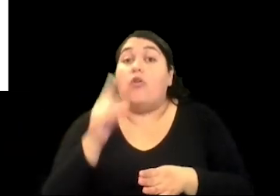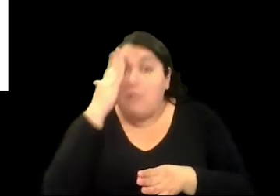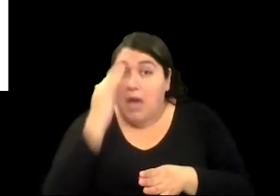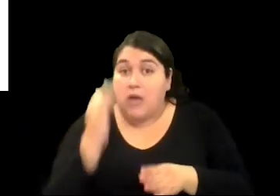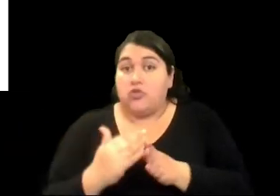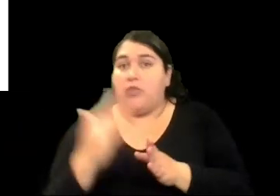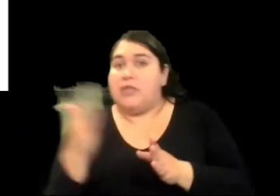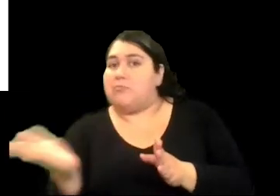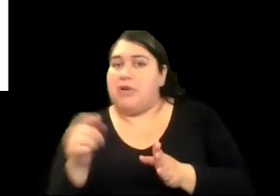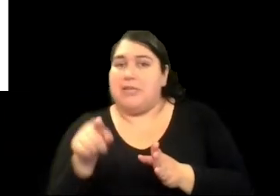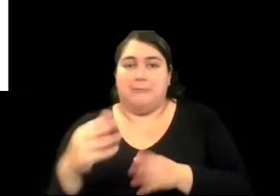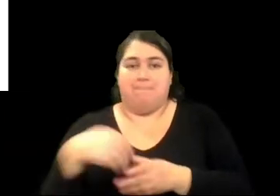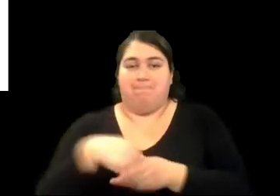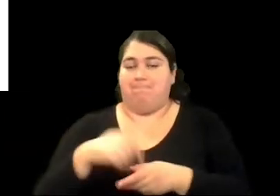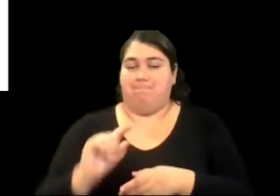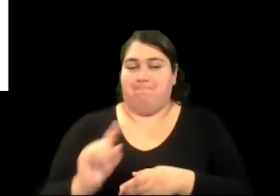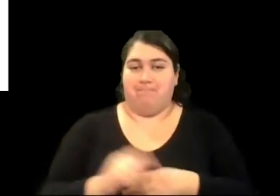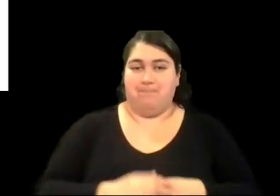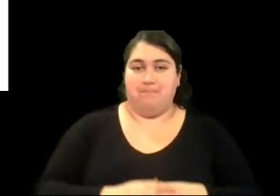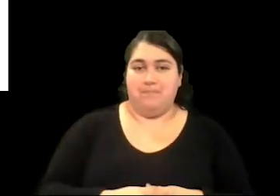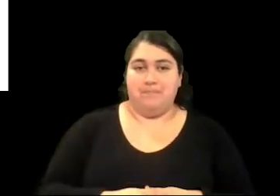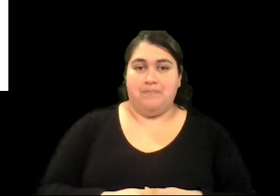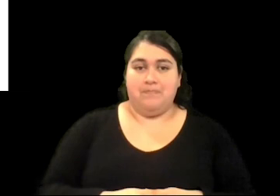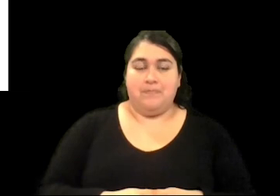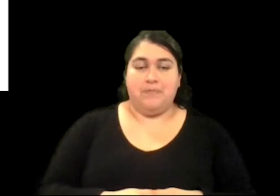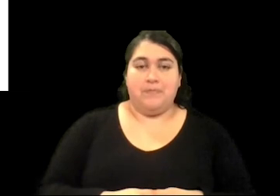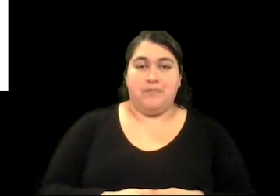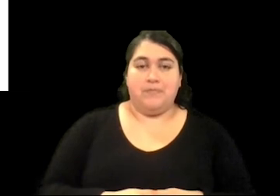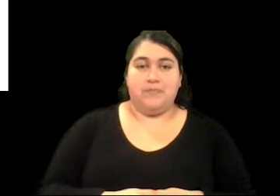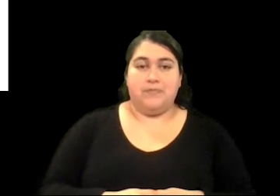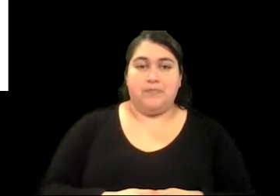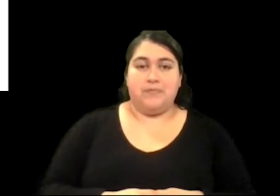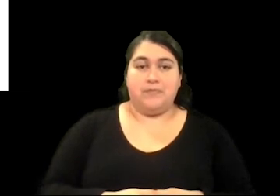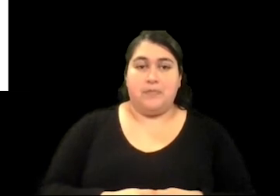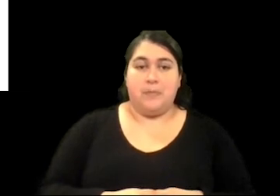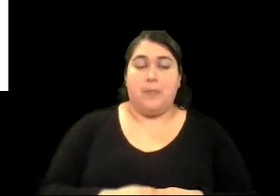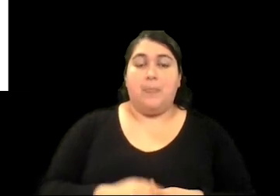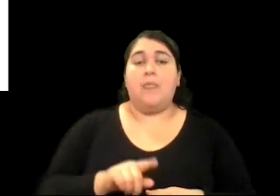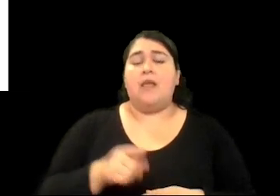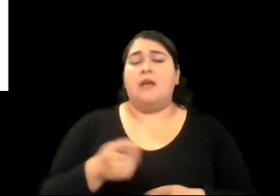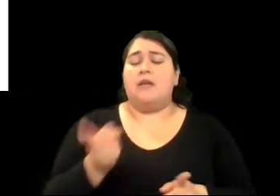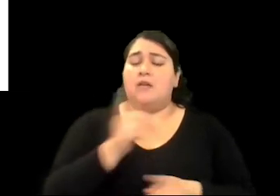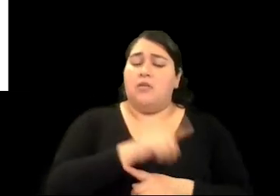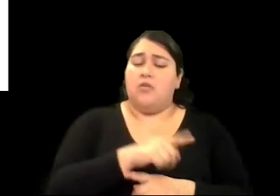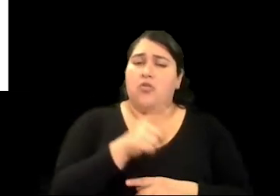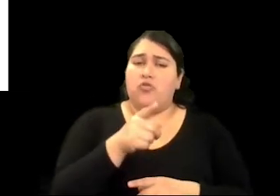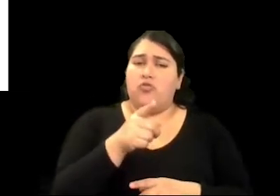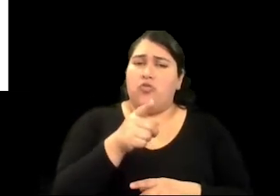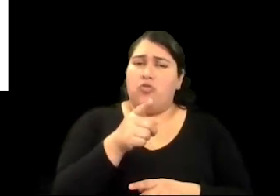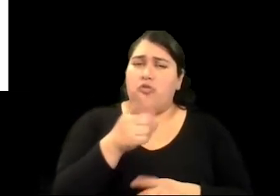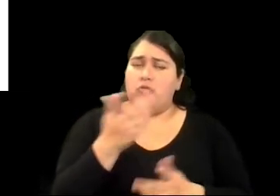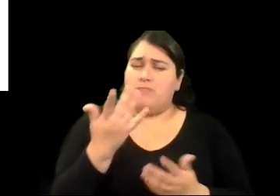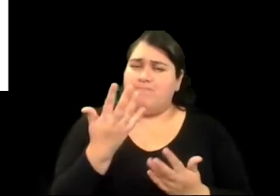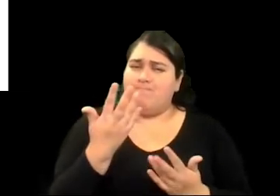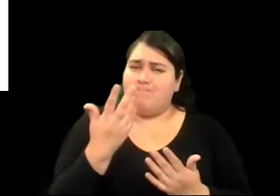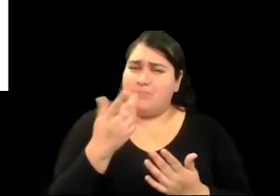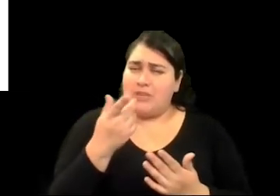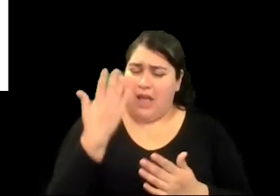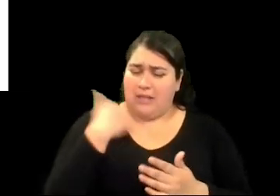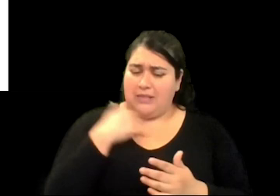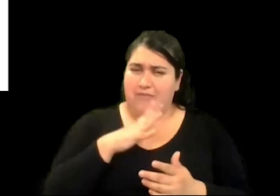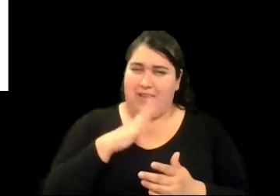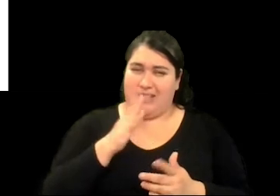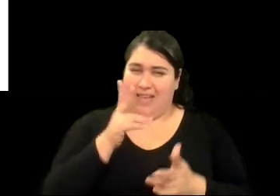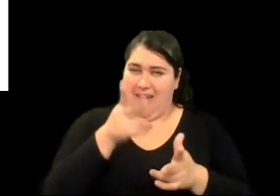Ok. Con el caso algo que no lo dije,